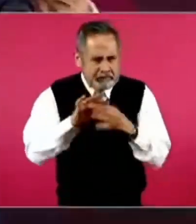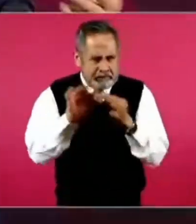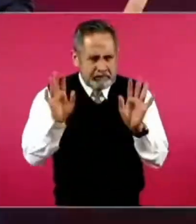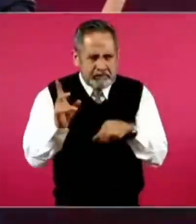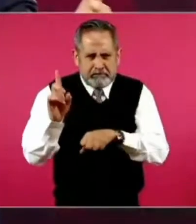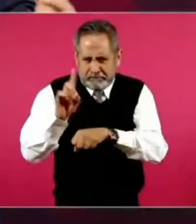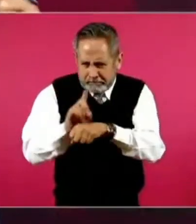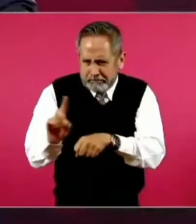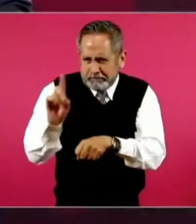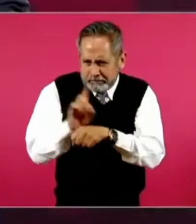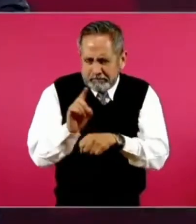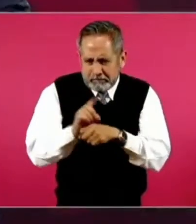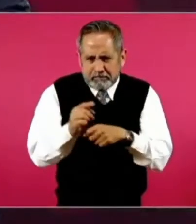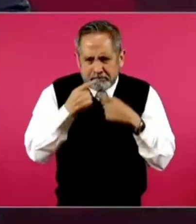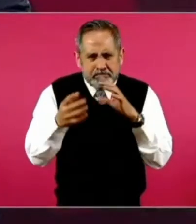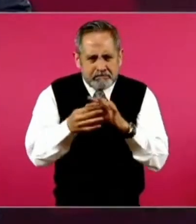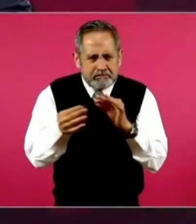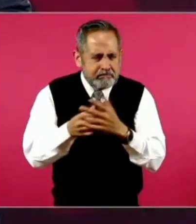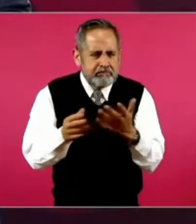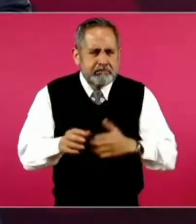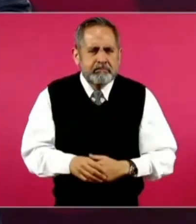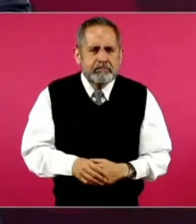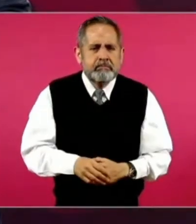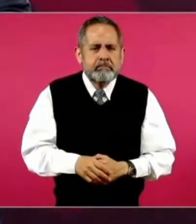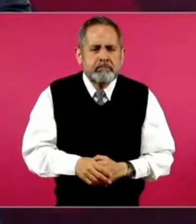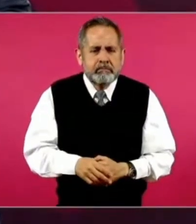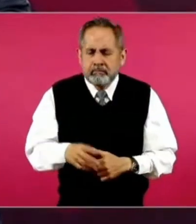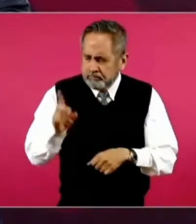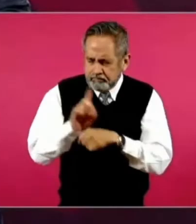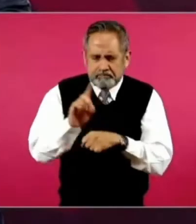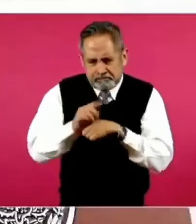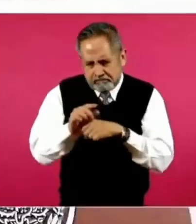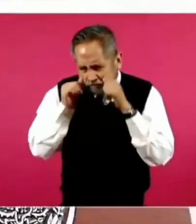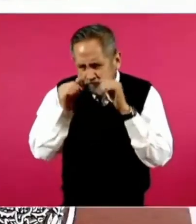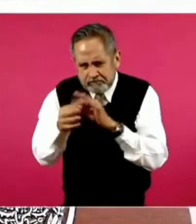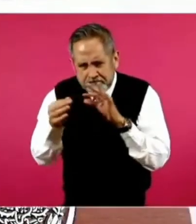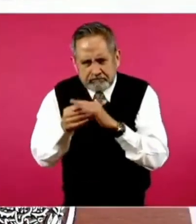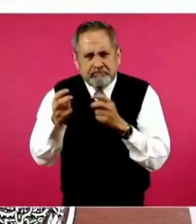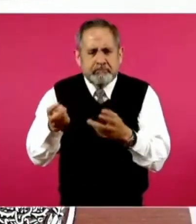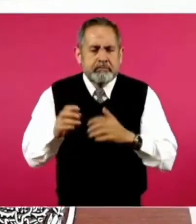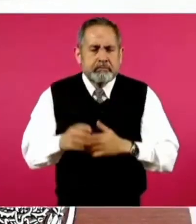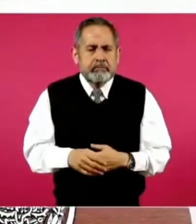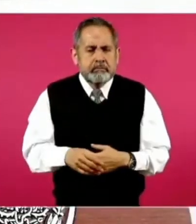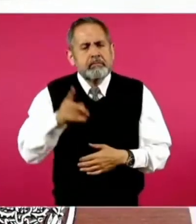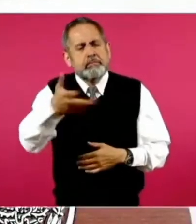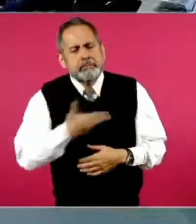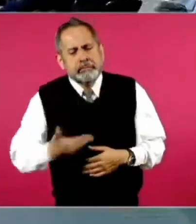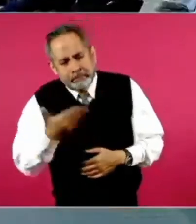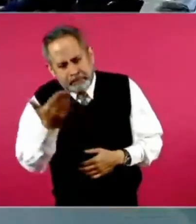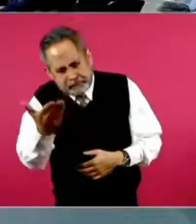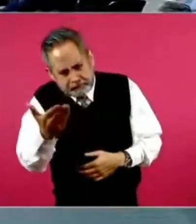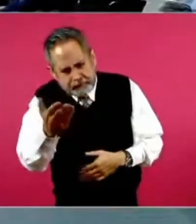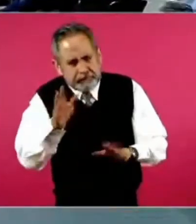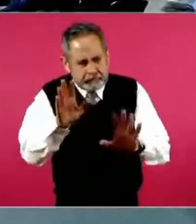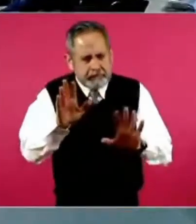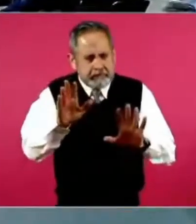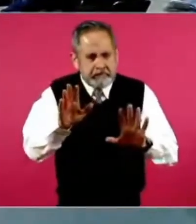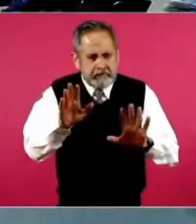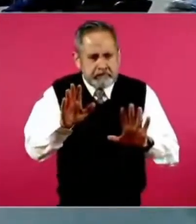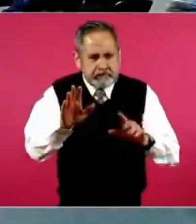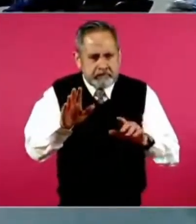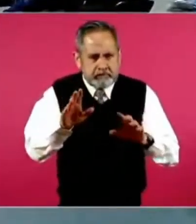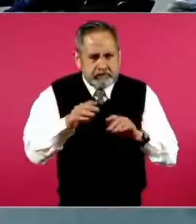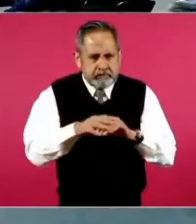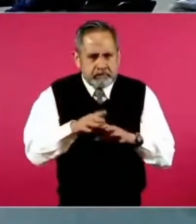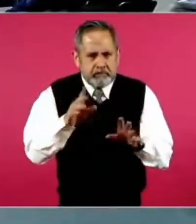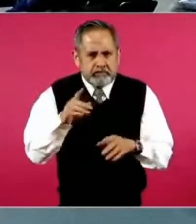los días sí, estamos en eso. Presidente, más allá de que no